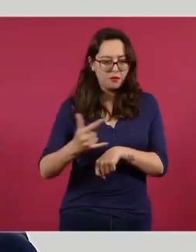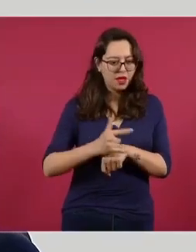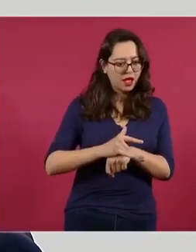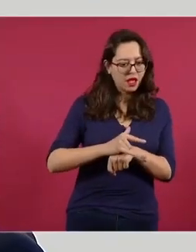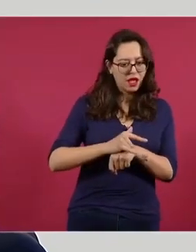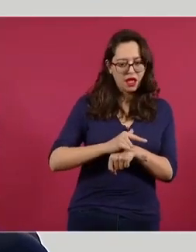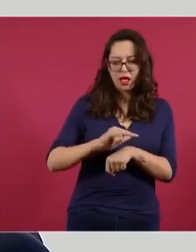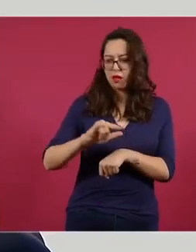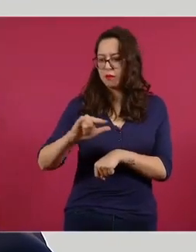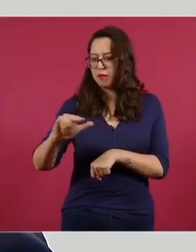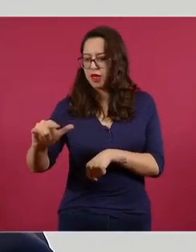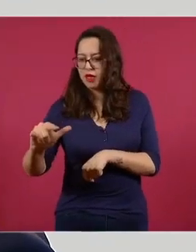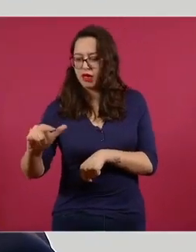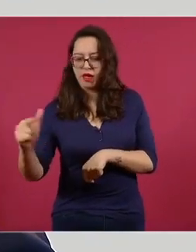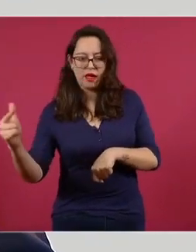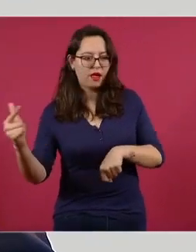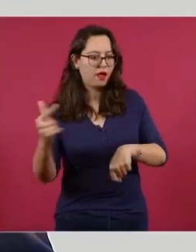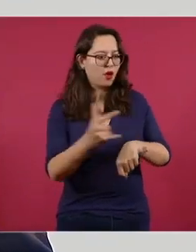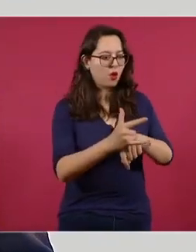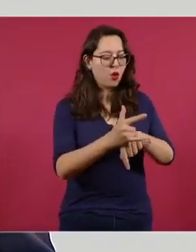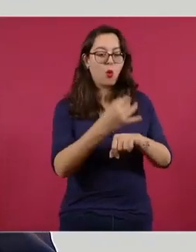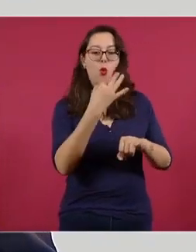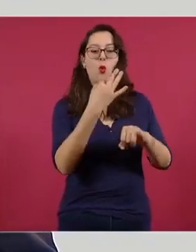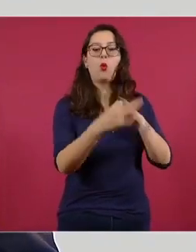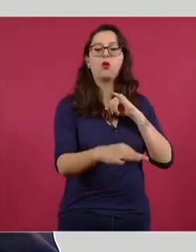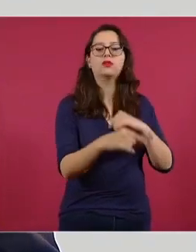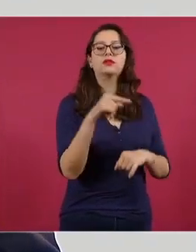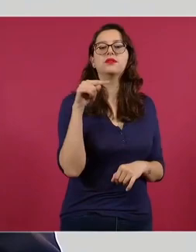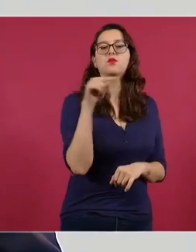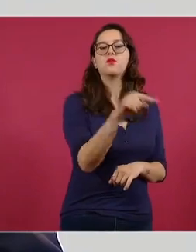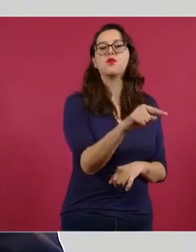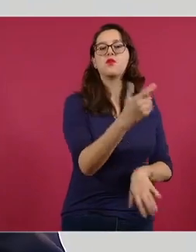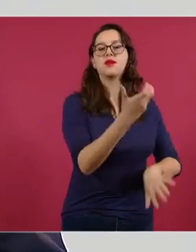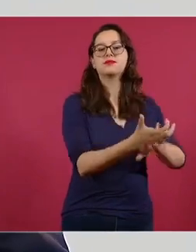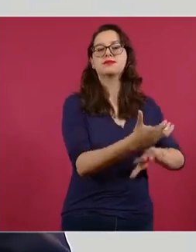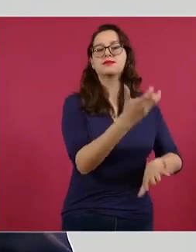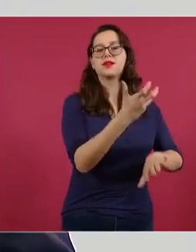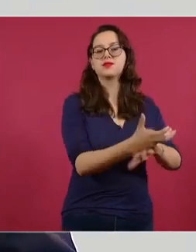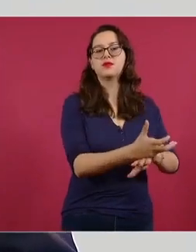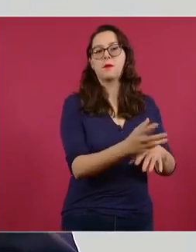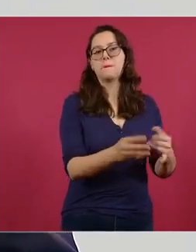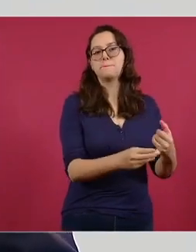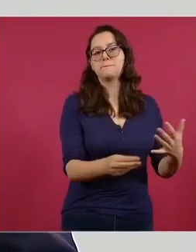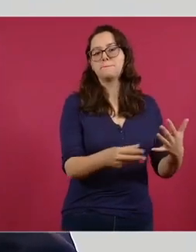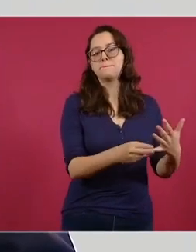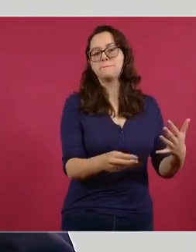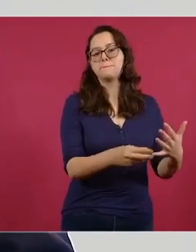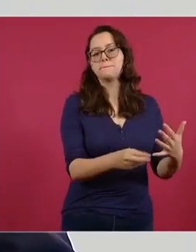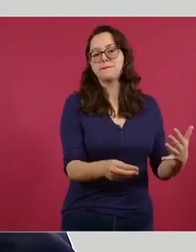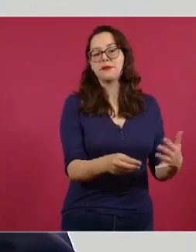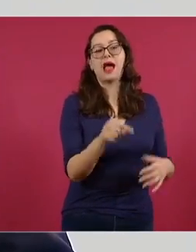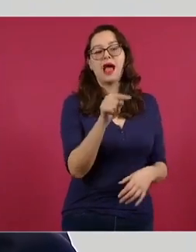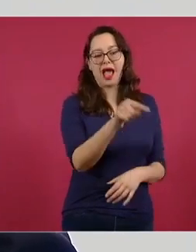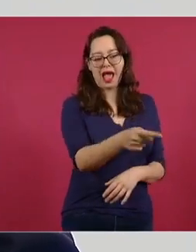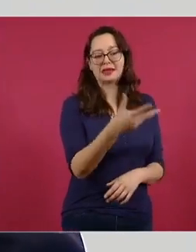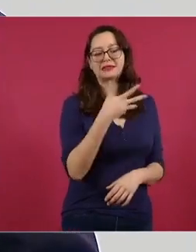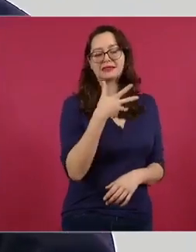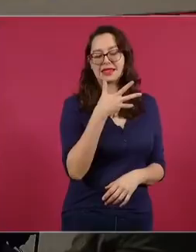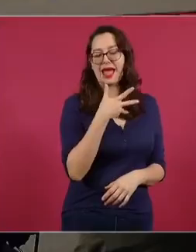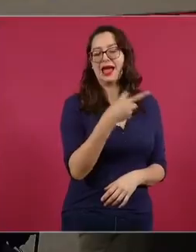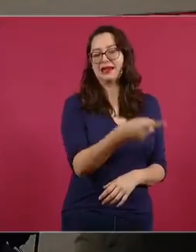Barbados principalmente, llegó a Miami y ahí está el